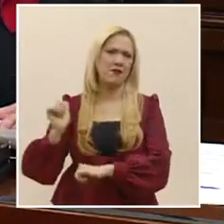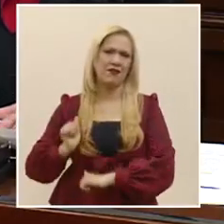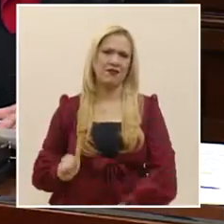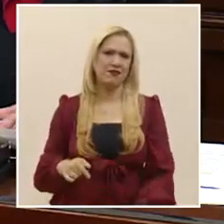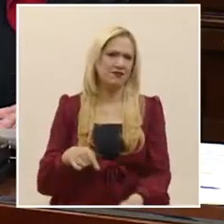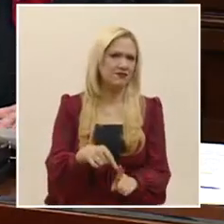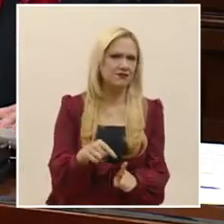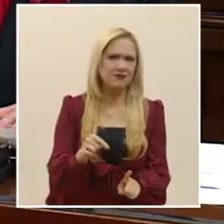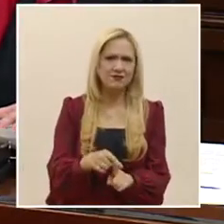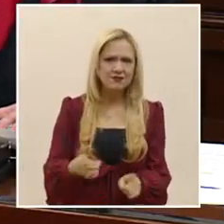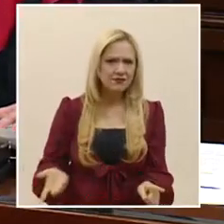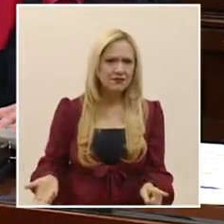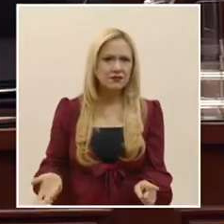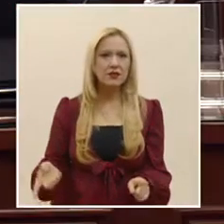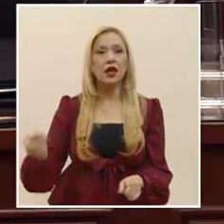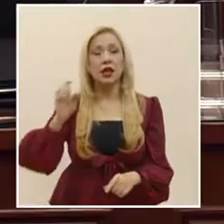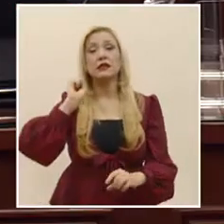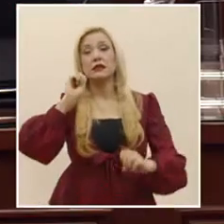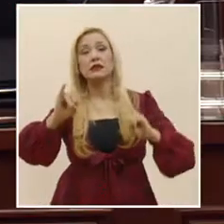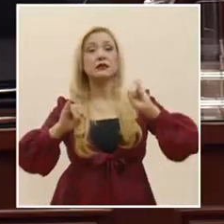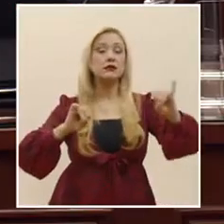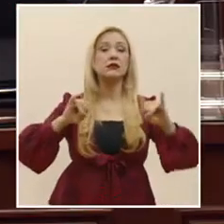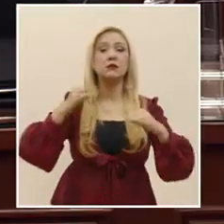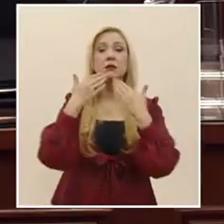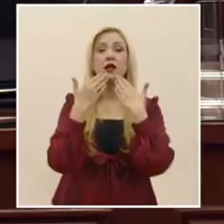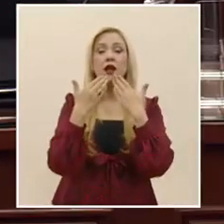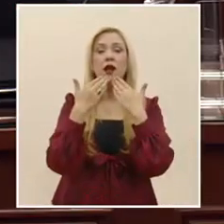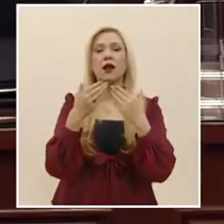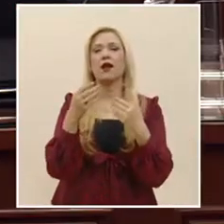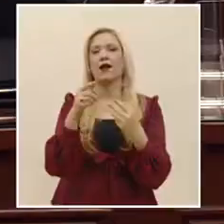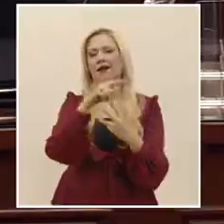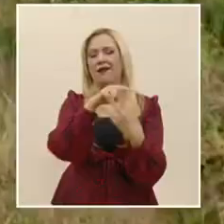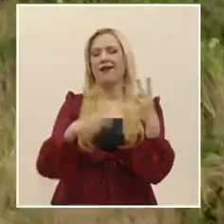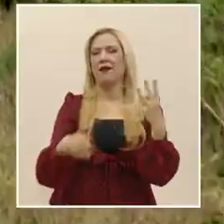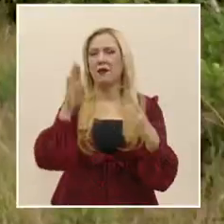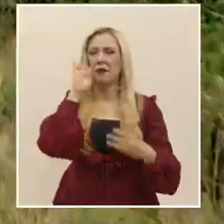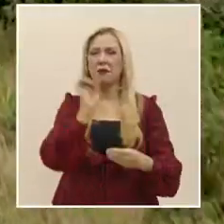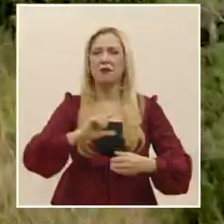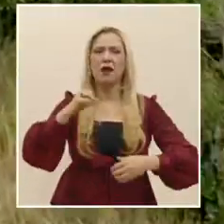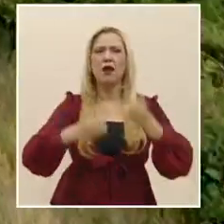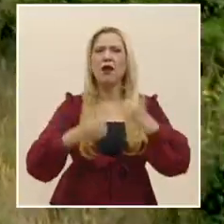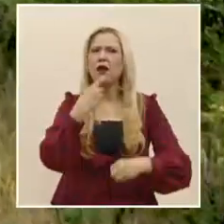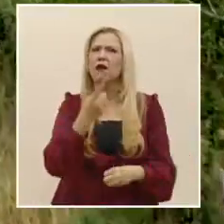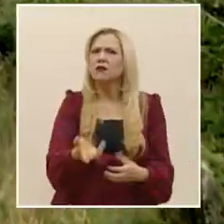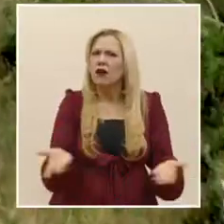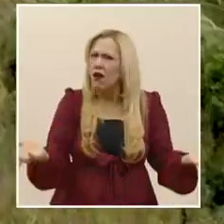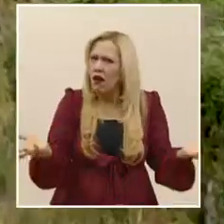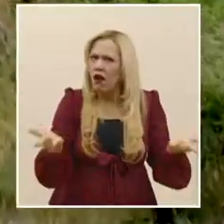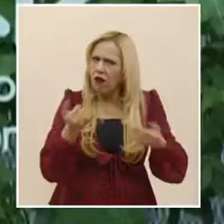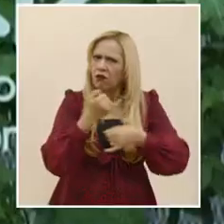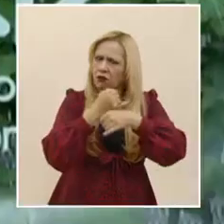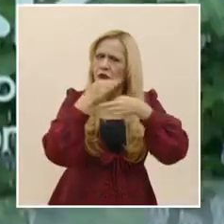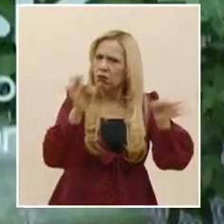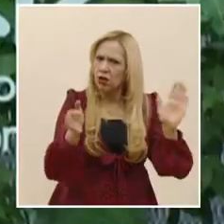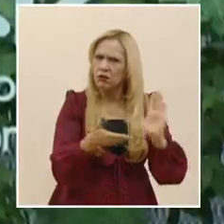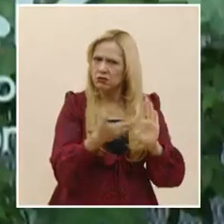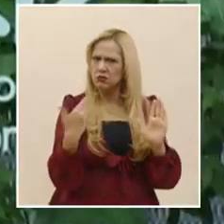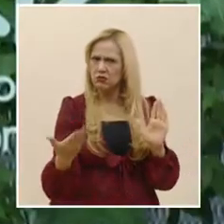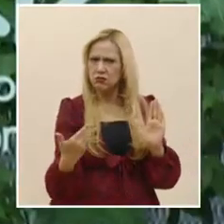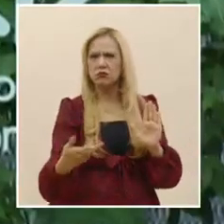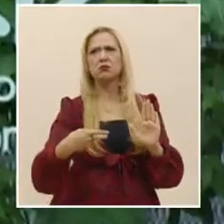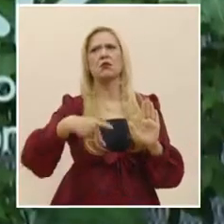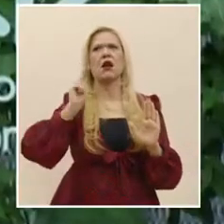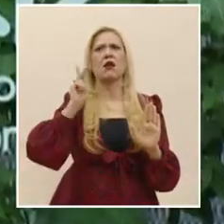votaron porque el acuerdo era válido aseguraron que no impedía ejercer el derecho de acceso a la información ni que afectaba